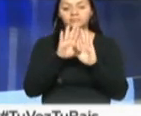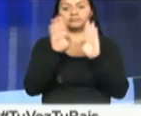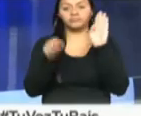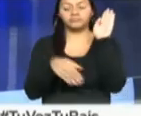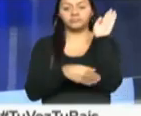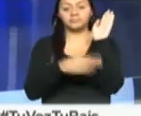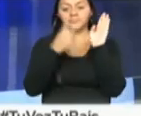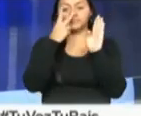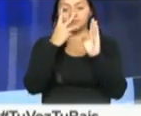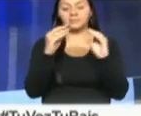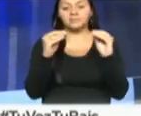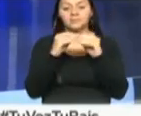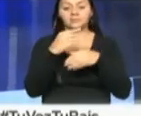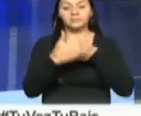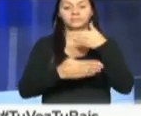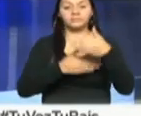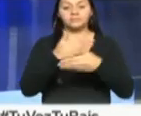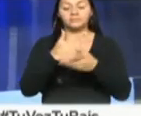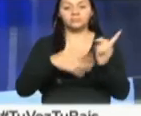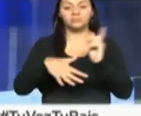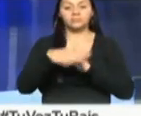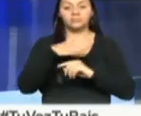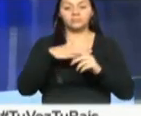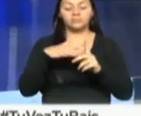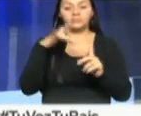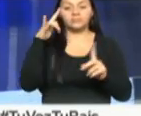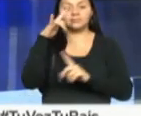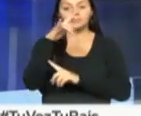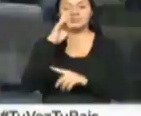le dan cobertura a todo el espacio aéreo nacional.